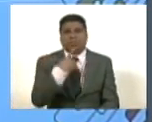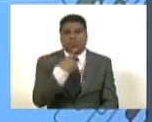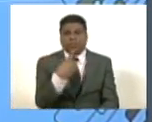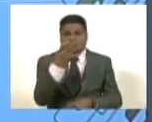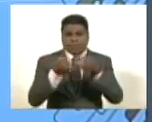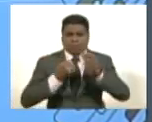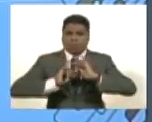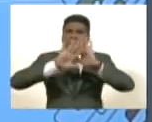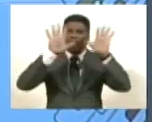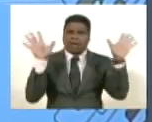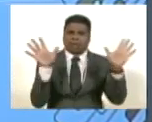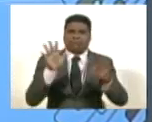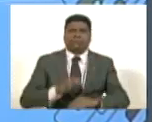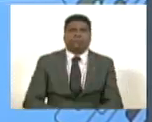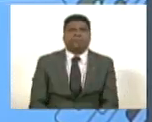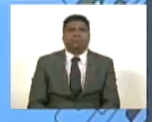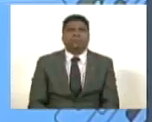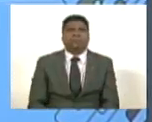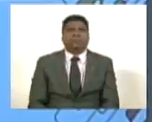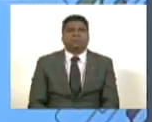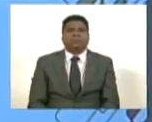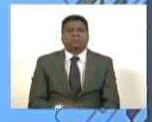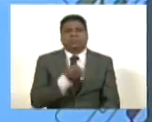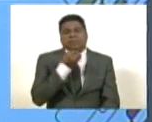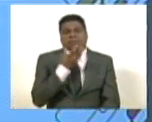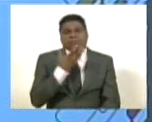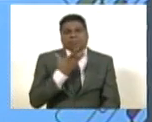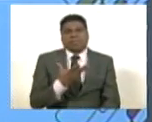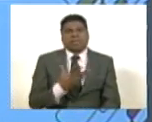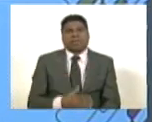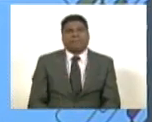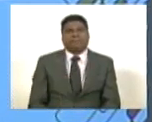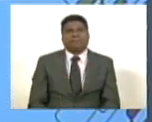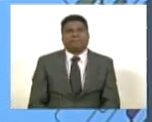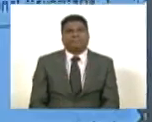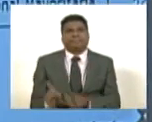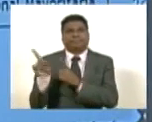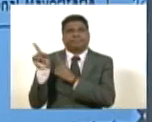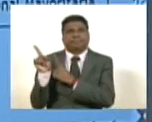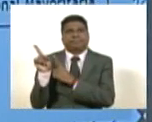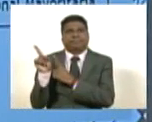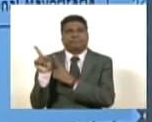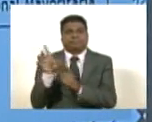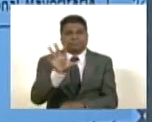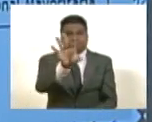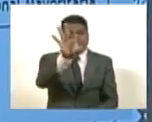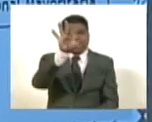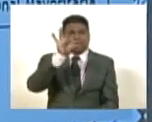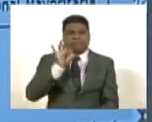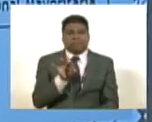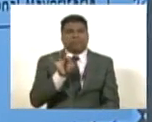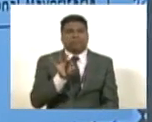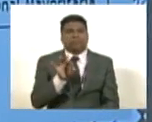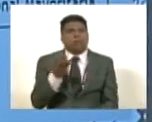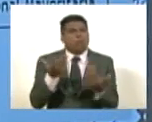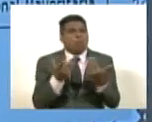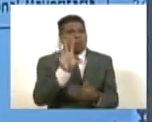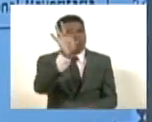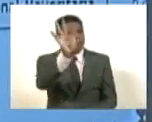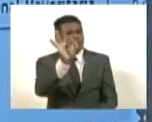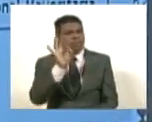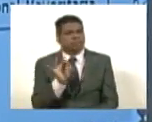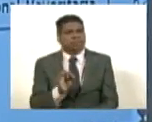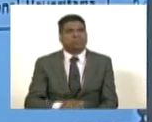Bien, el tipo de elección. En este caso, como